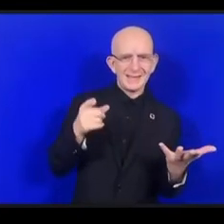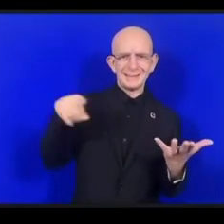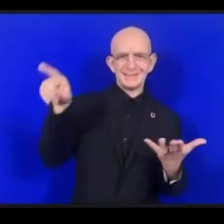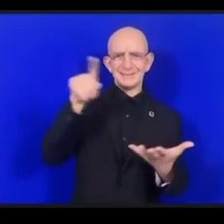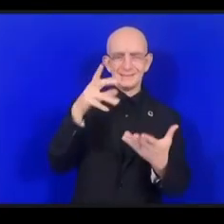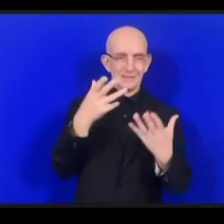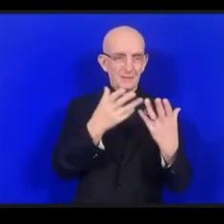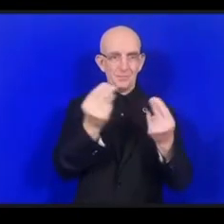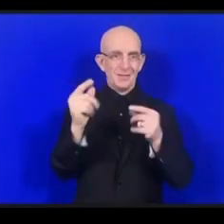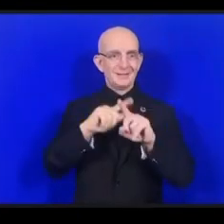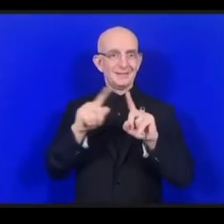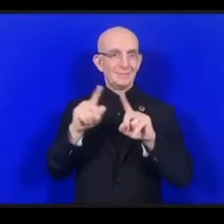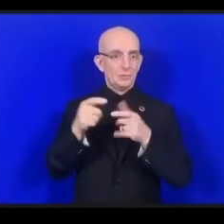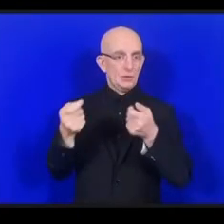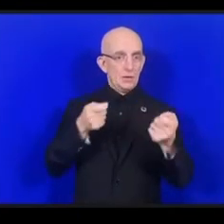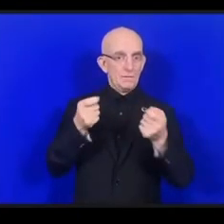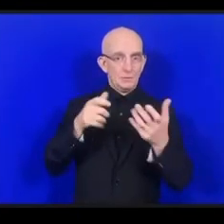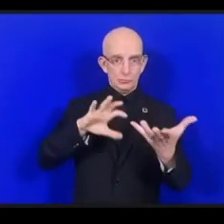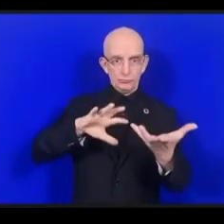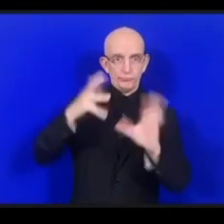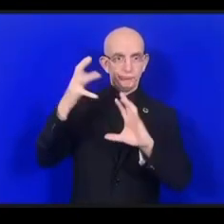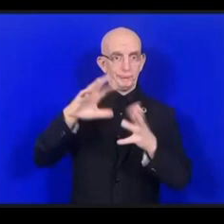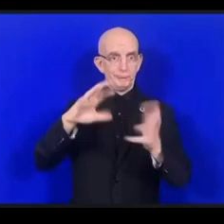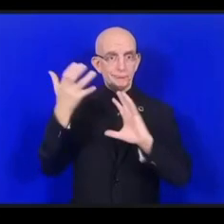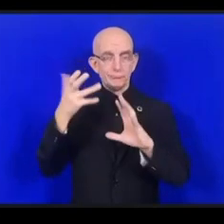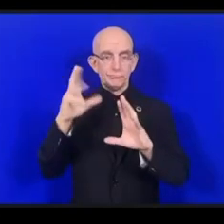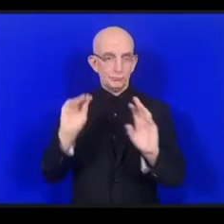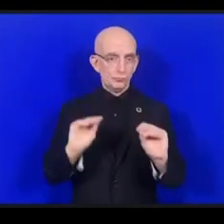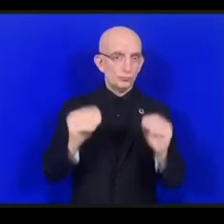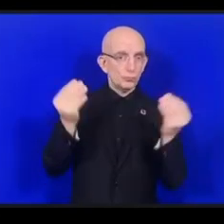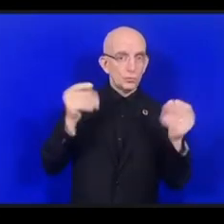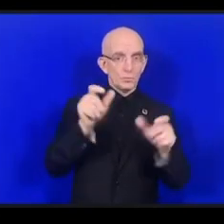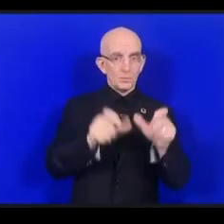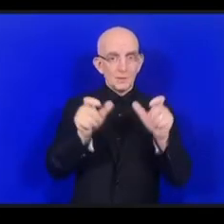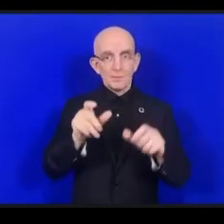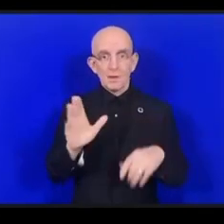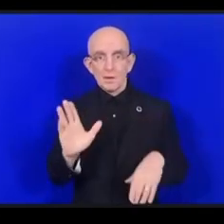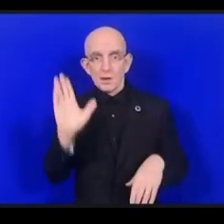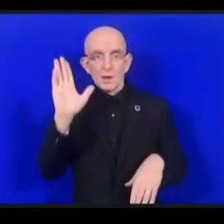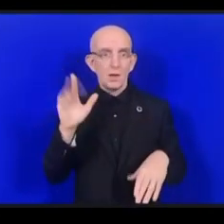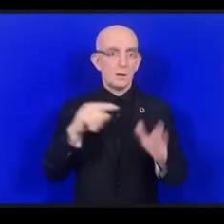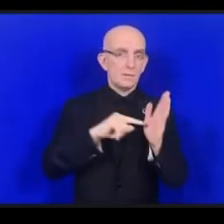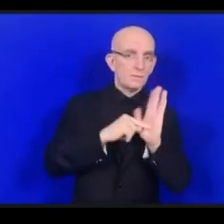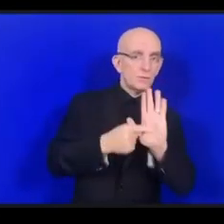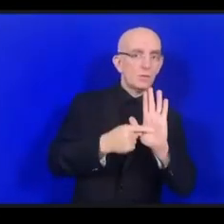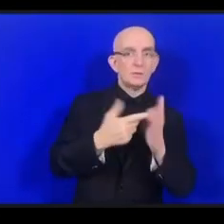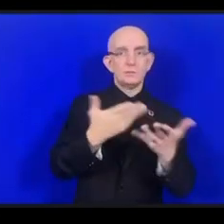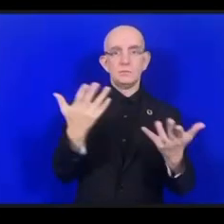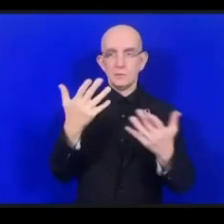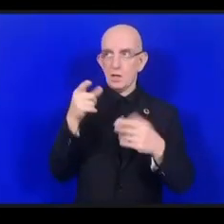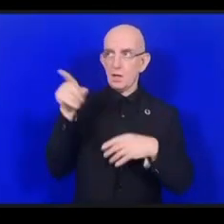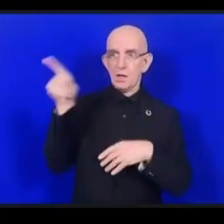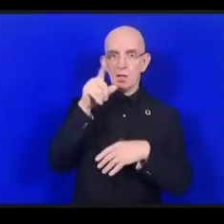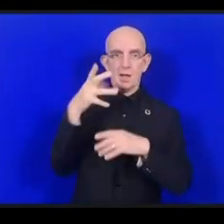que están oprimiendo a la gente